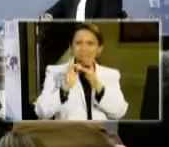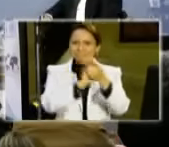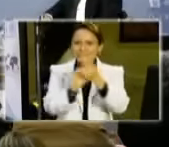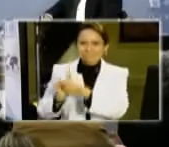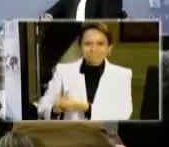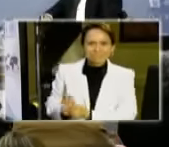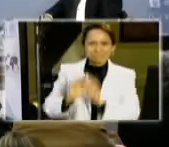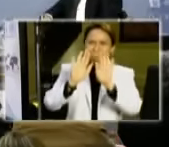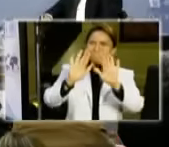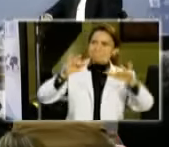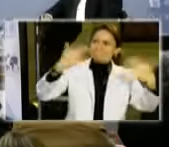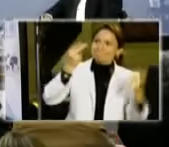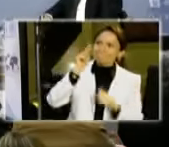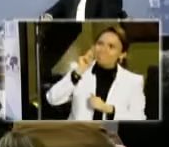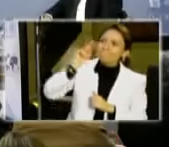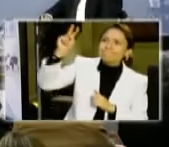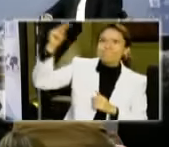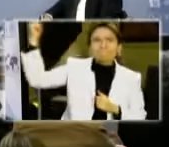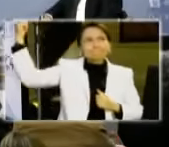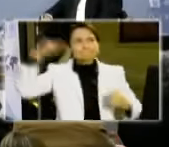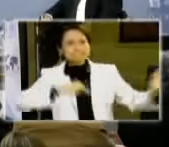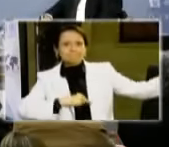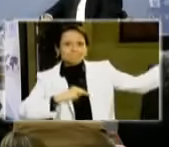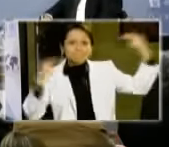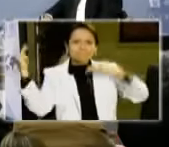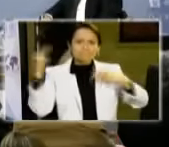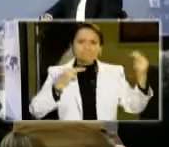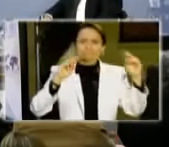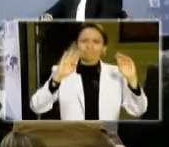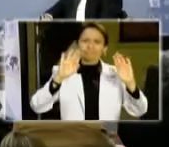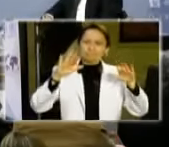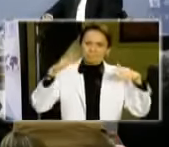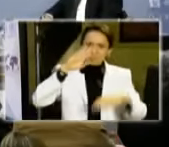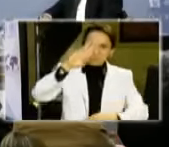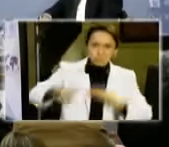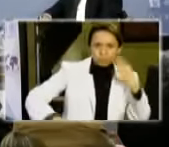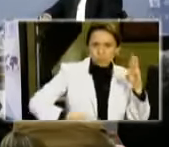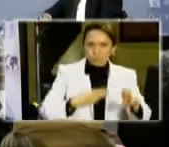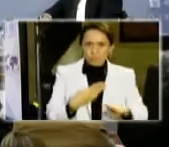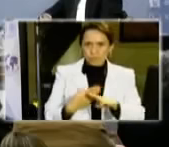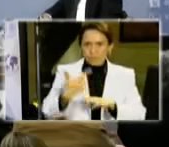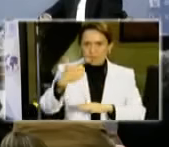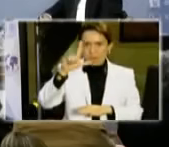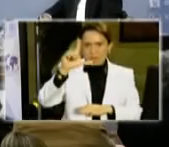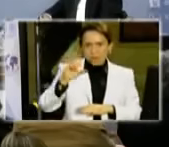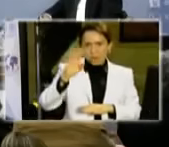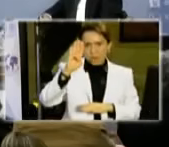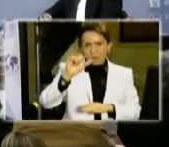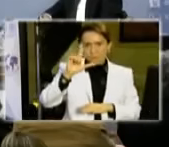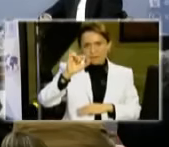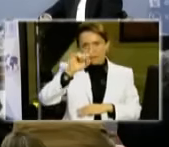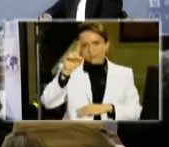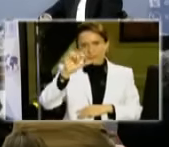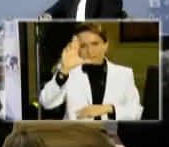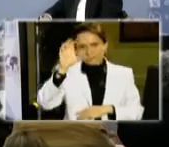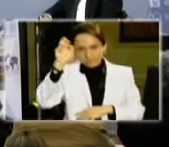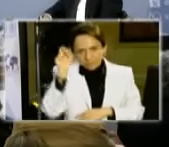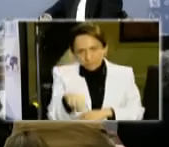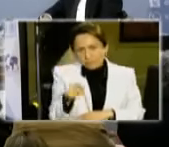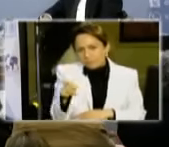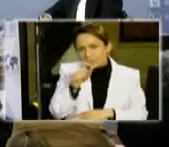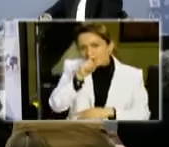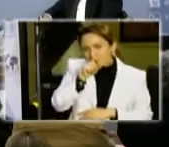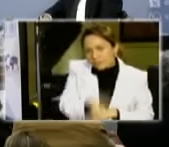todos. Hemos hablado al comenzar esta conferencia del Muro de Berlín. El nacimiento de la primera